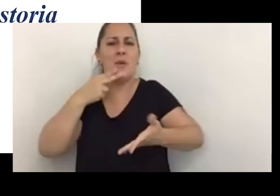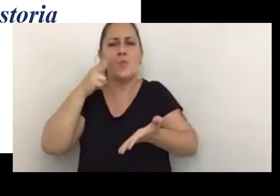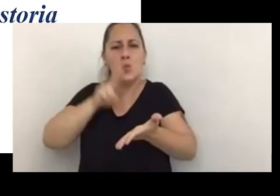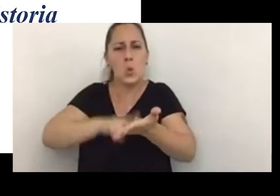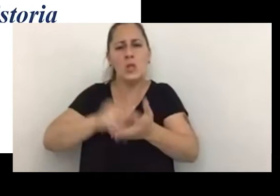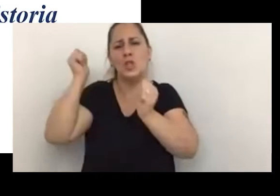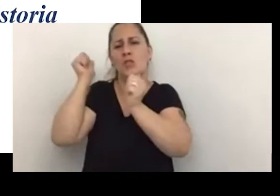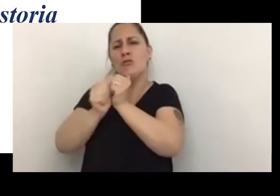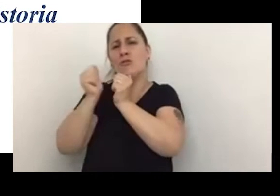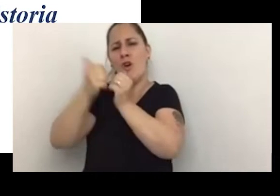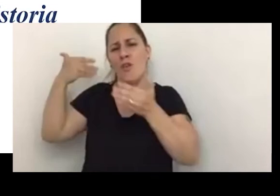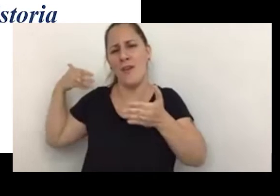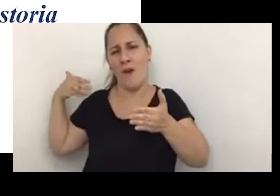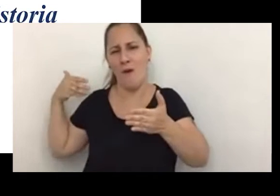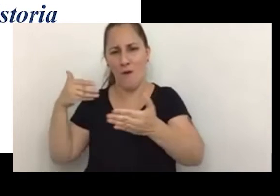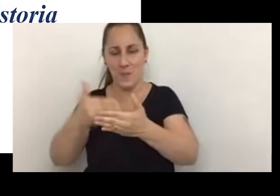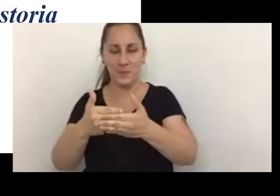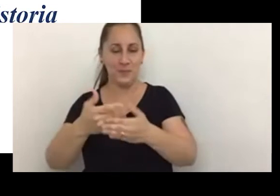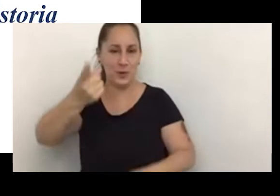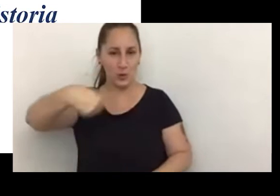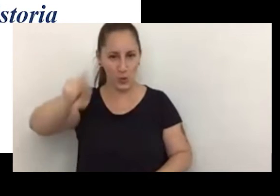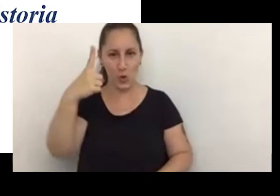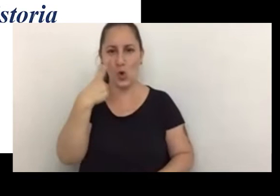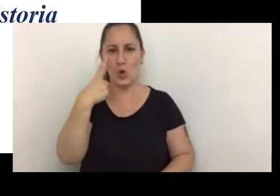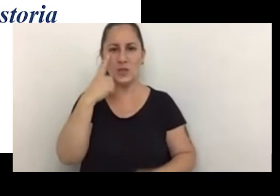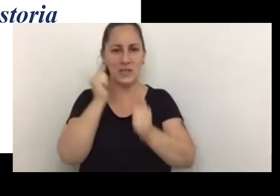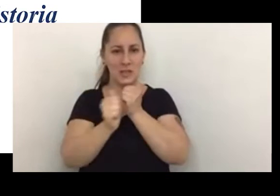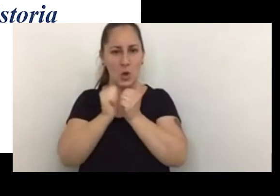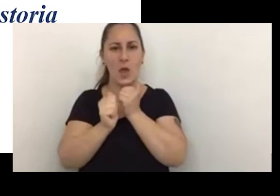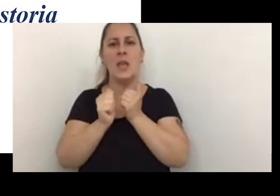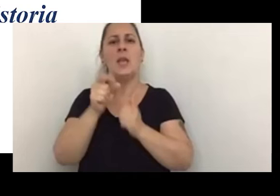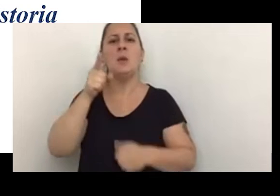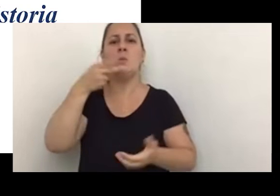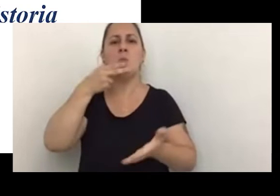historia. Todos conocen la historia del impuesto a la orina.